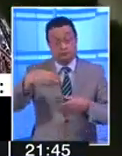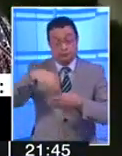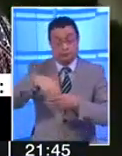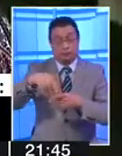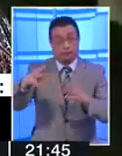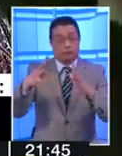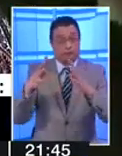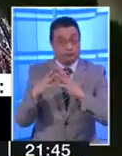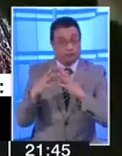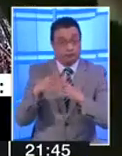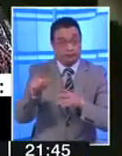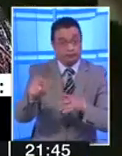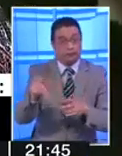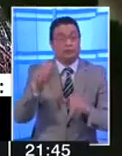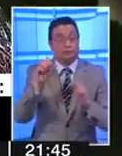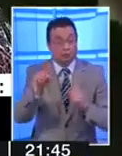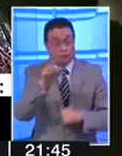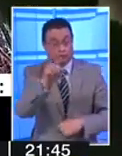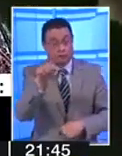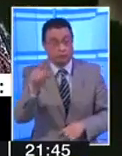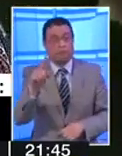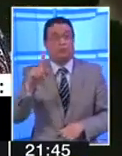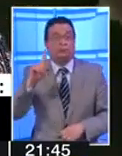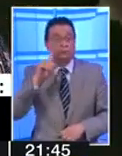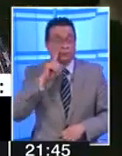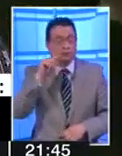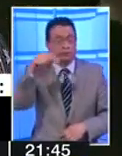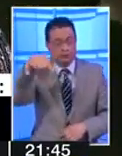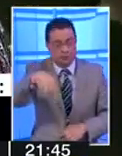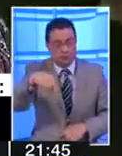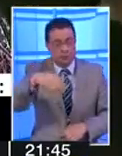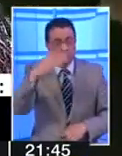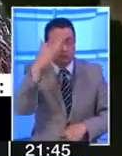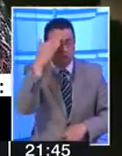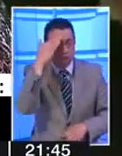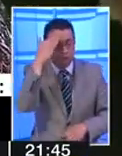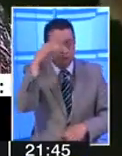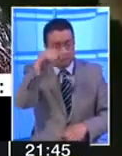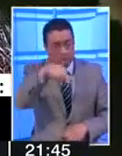Armadas, porque ellos tienen hoy en día